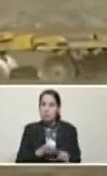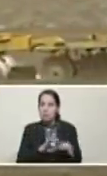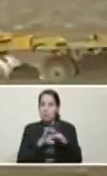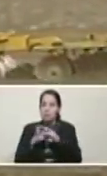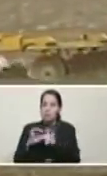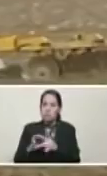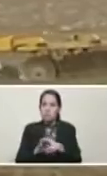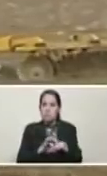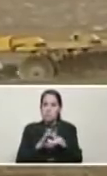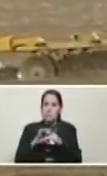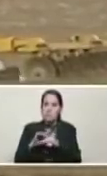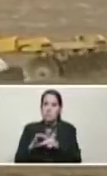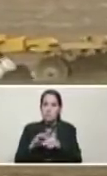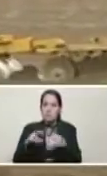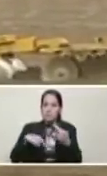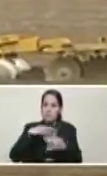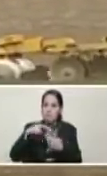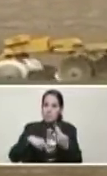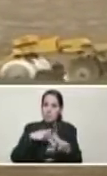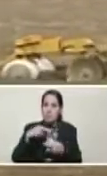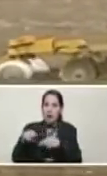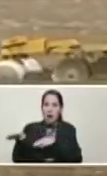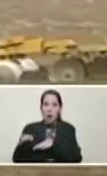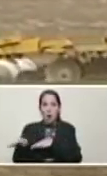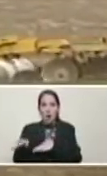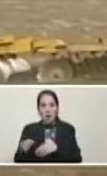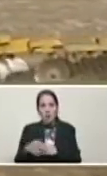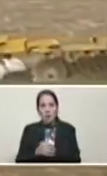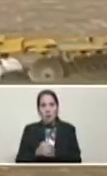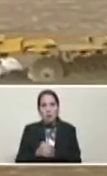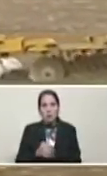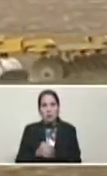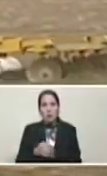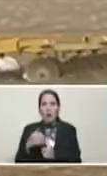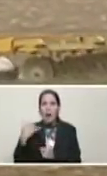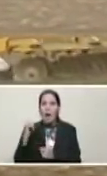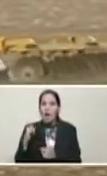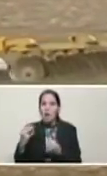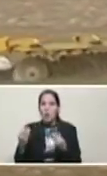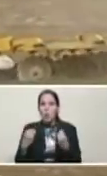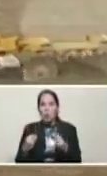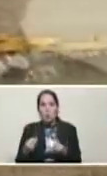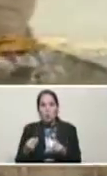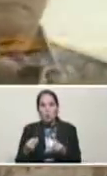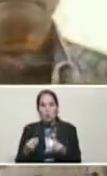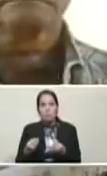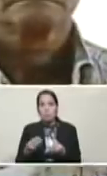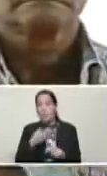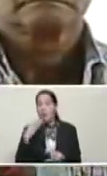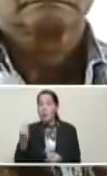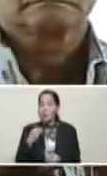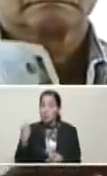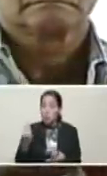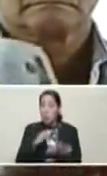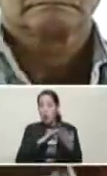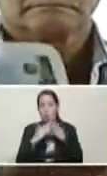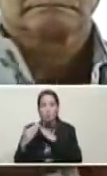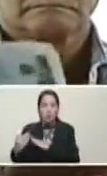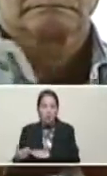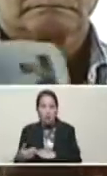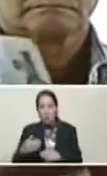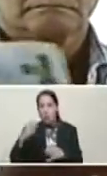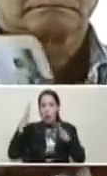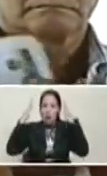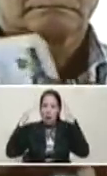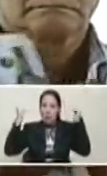vida desde la revolución en el estado cojedes tenemos presencia de nuestros comuneros nuestras comuneras de la juventud de la milicia